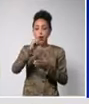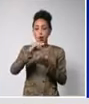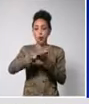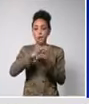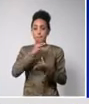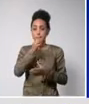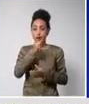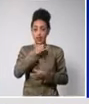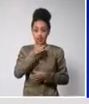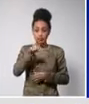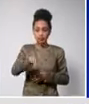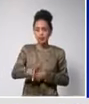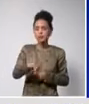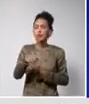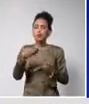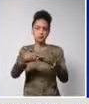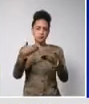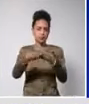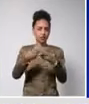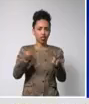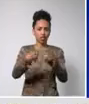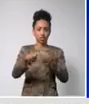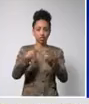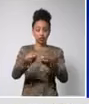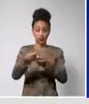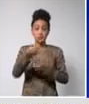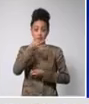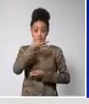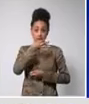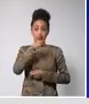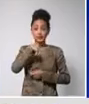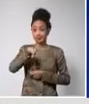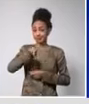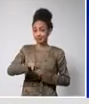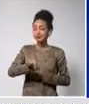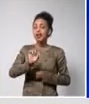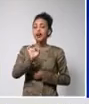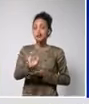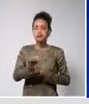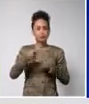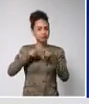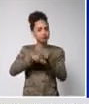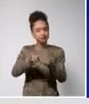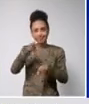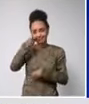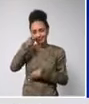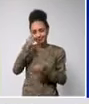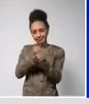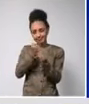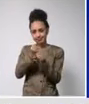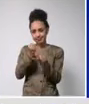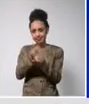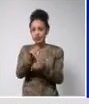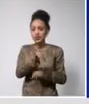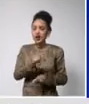de enfrentamiento a esta pandemia. Y realmente una luz de esperanza, como tú